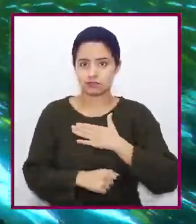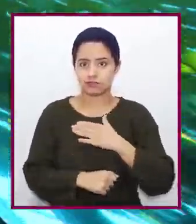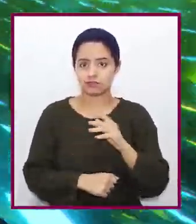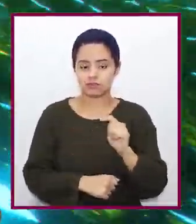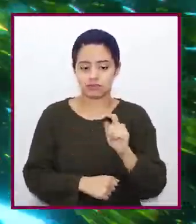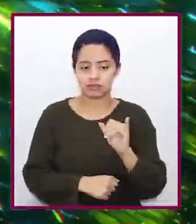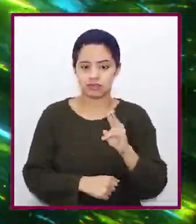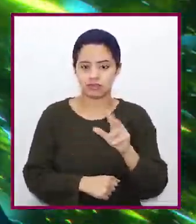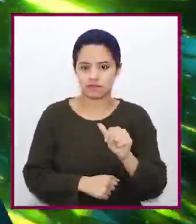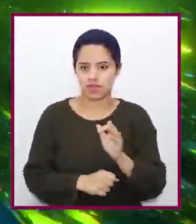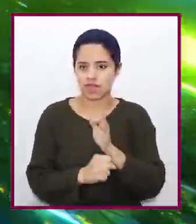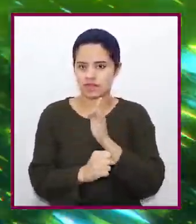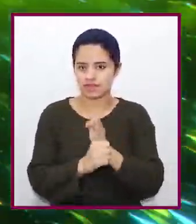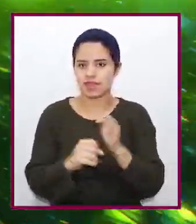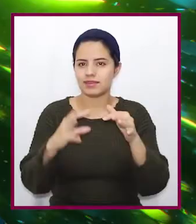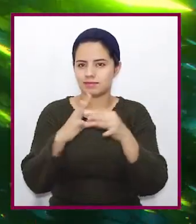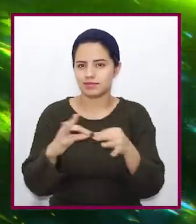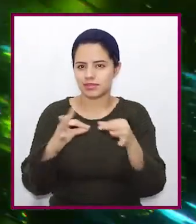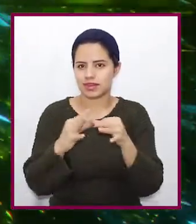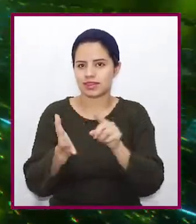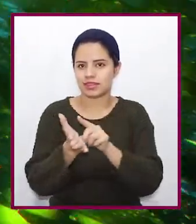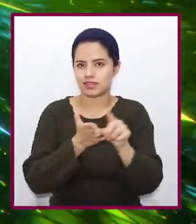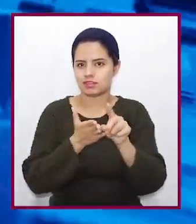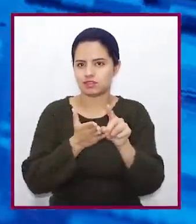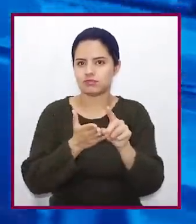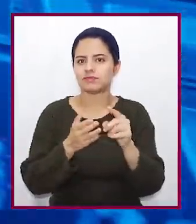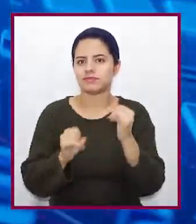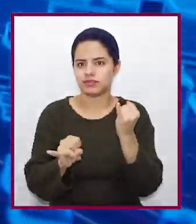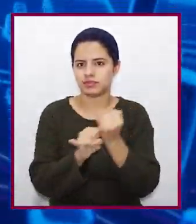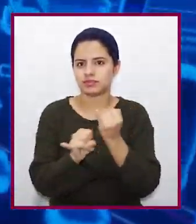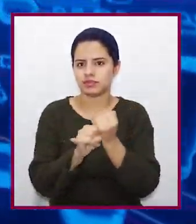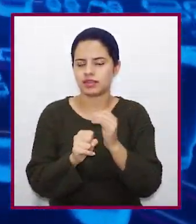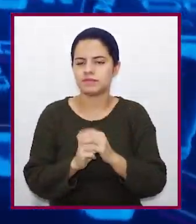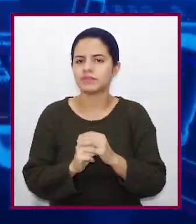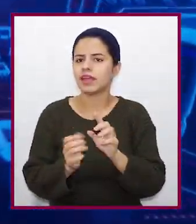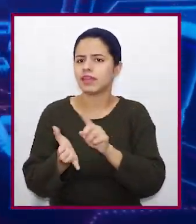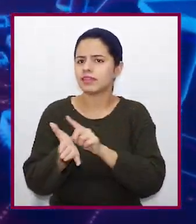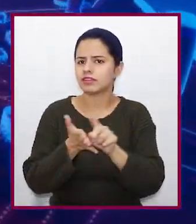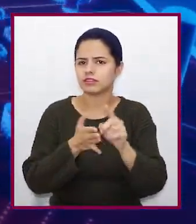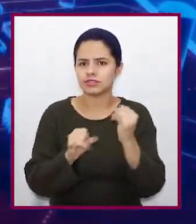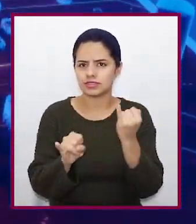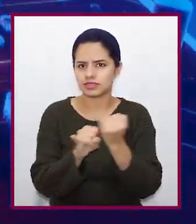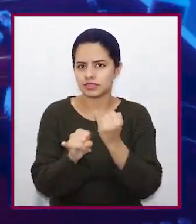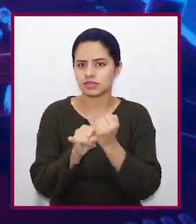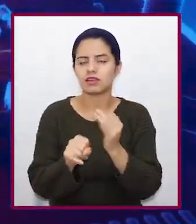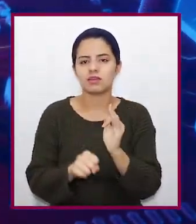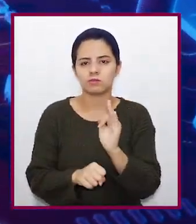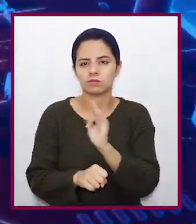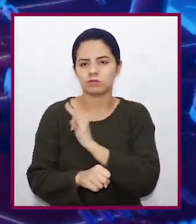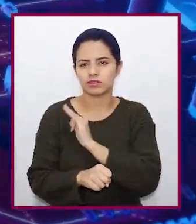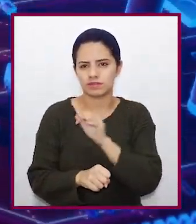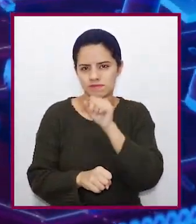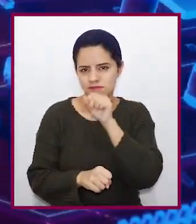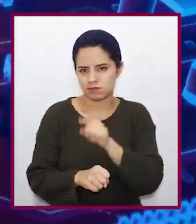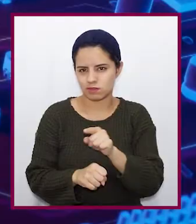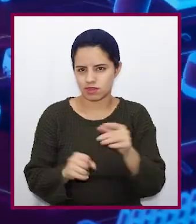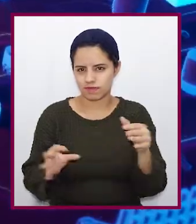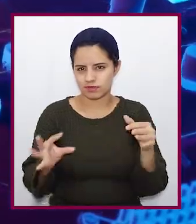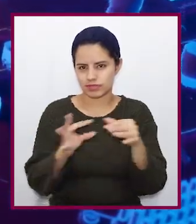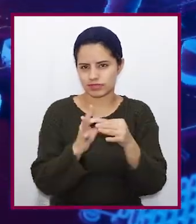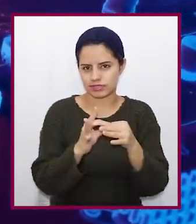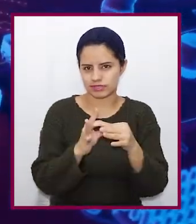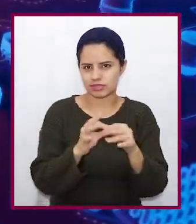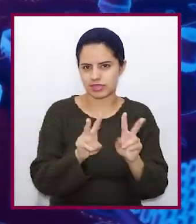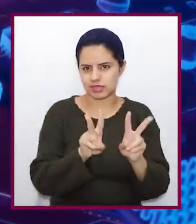al reportaje de derechos digitales. Los derechos digitales pueden relacionarse directamente con